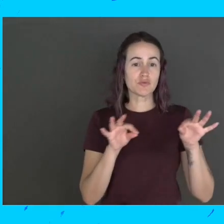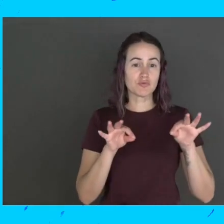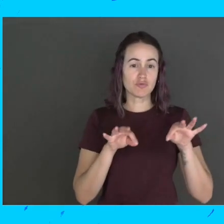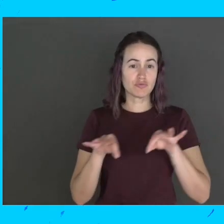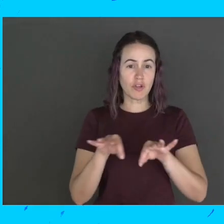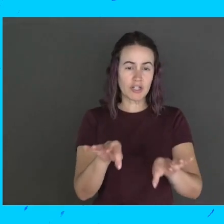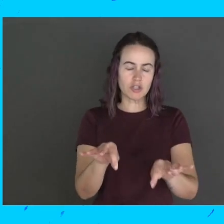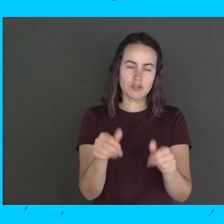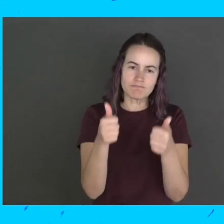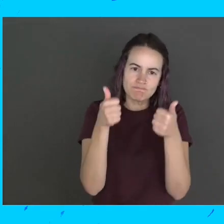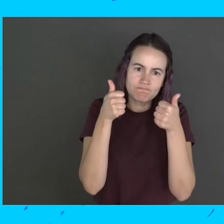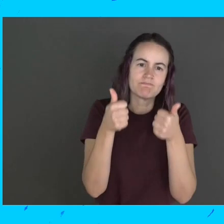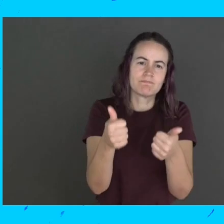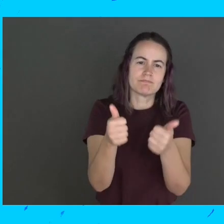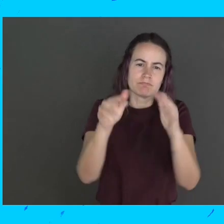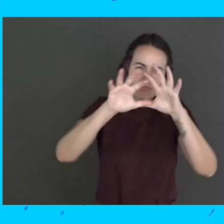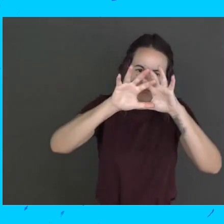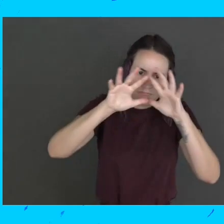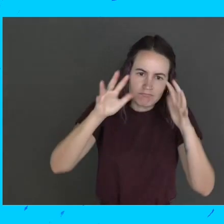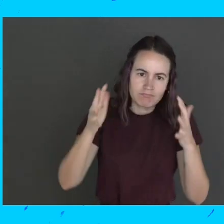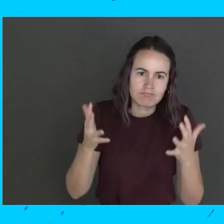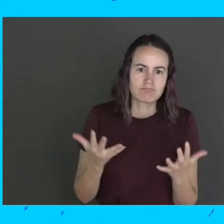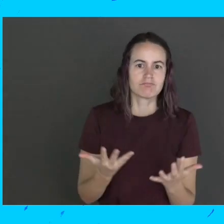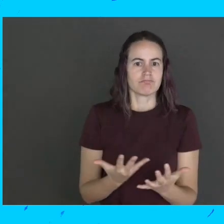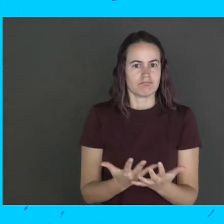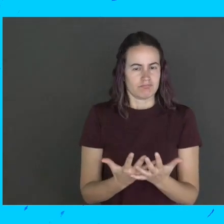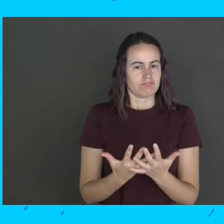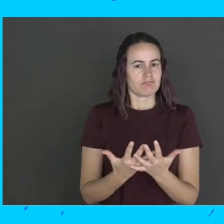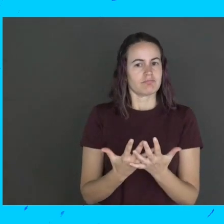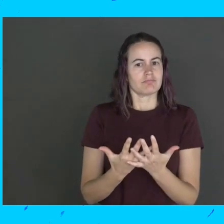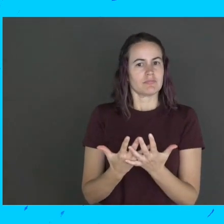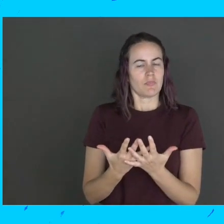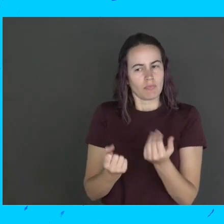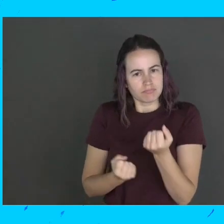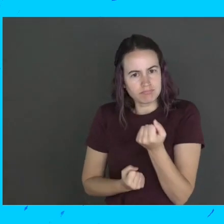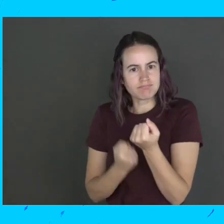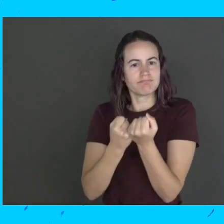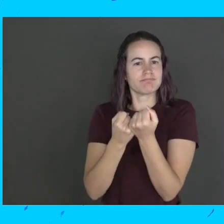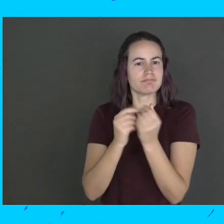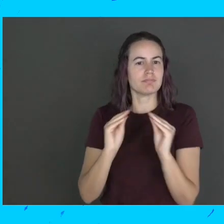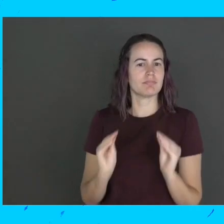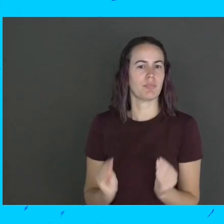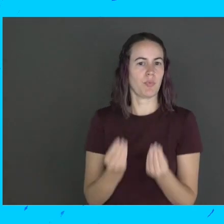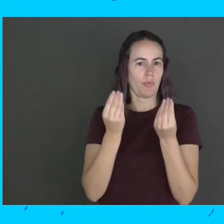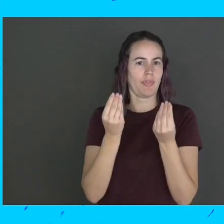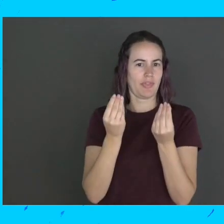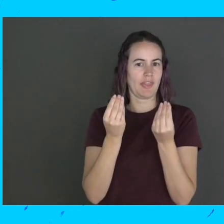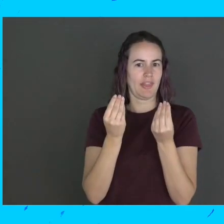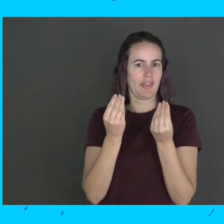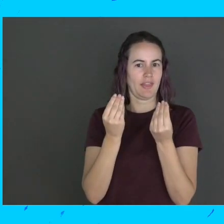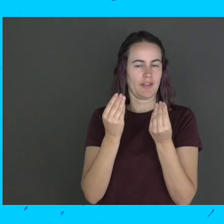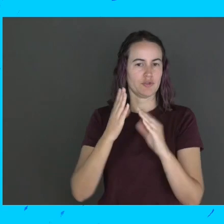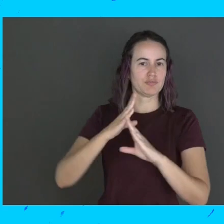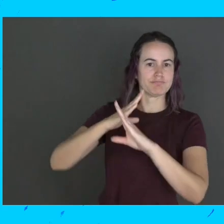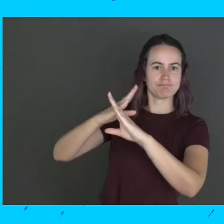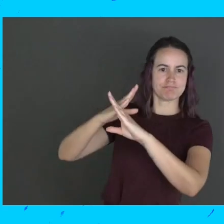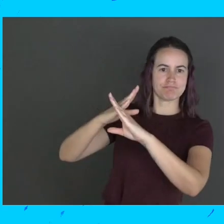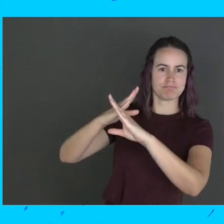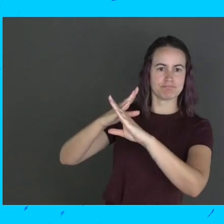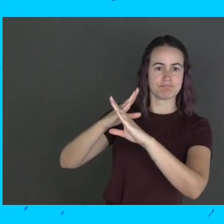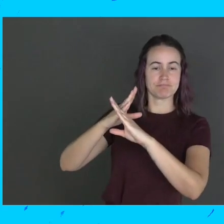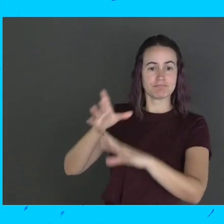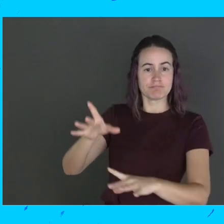en esta jornada para promocionar la salud para todos. ¿De cuántos